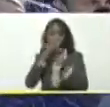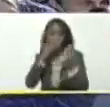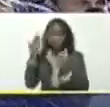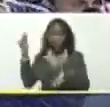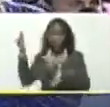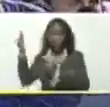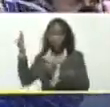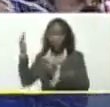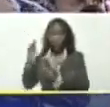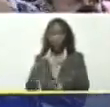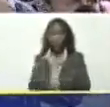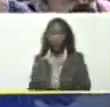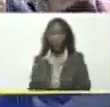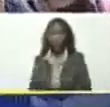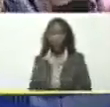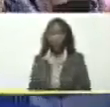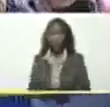ya.